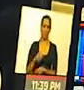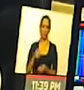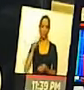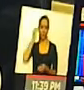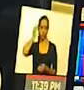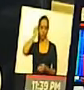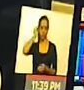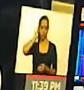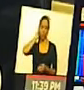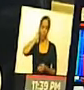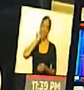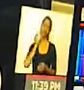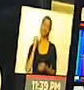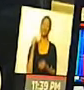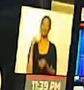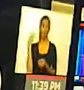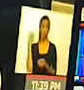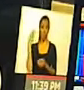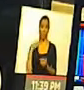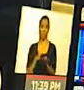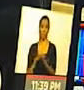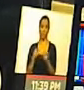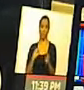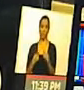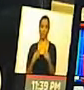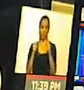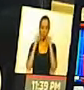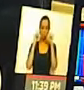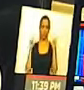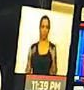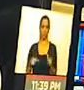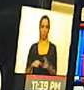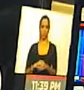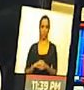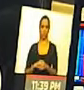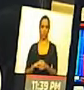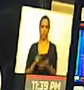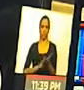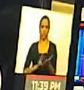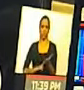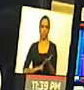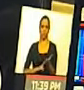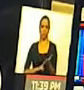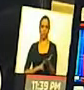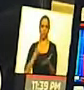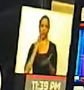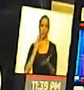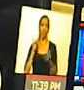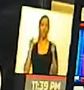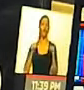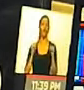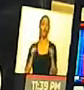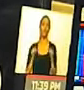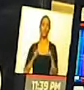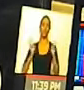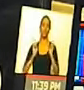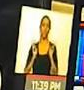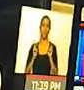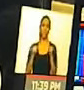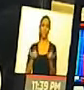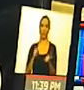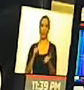En Colombia están pasando unas cosas increíbles, ¿verdad? Por ejemplo, ahorita salió también el tema de que ya no es Aida